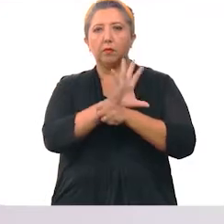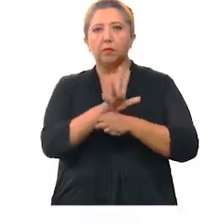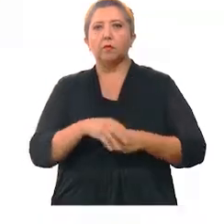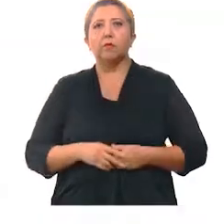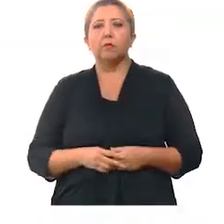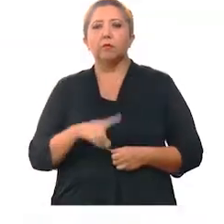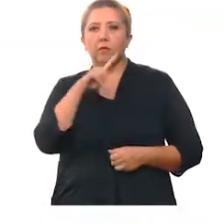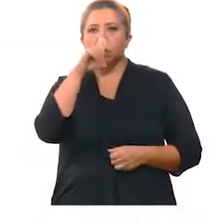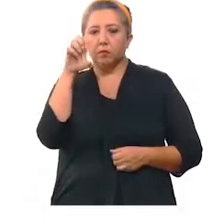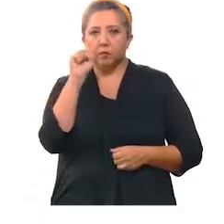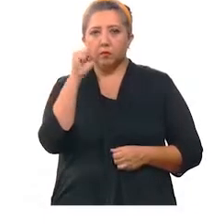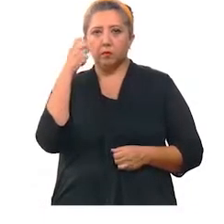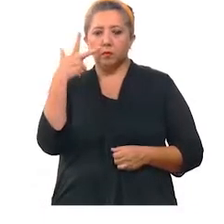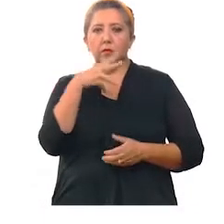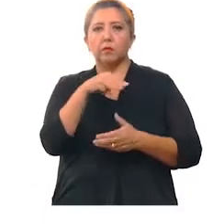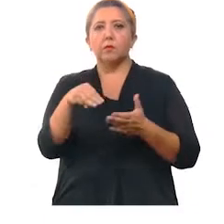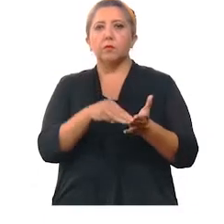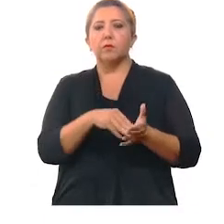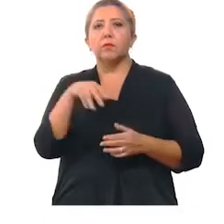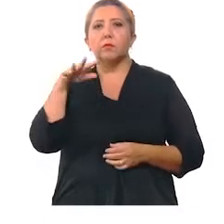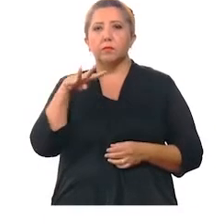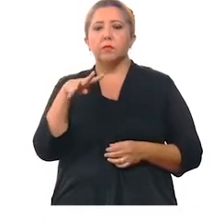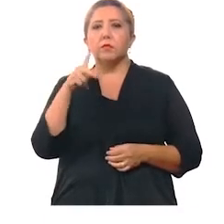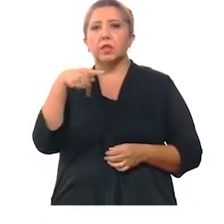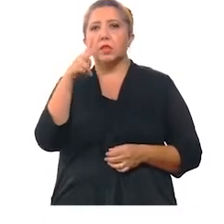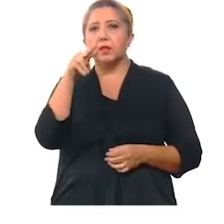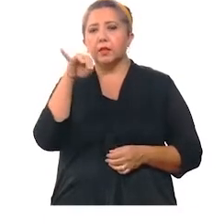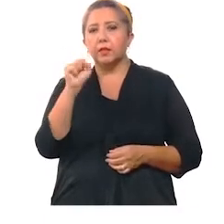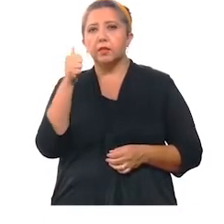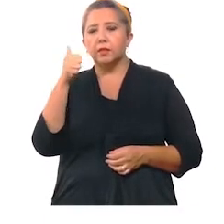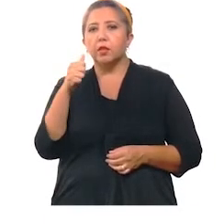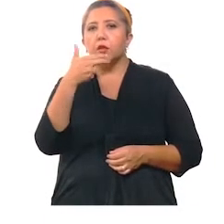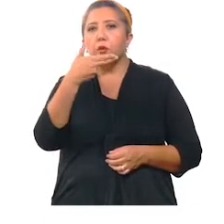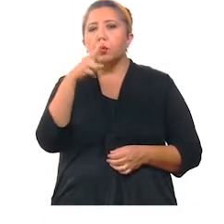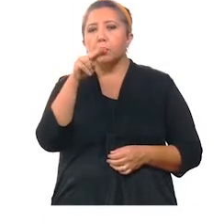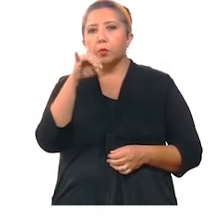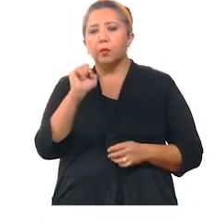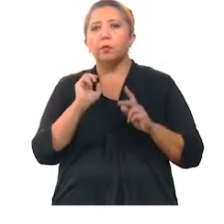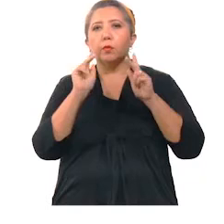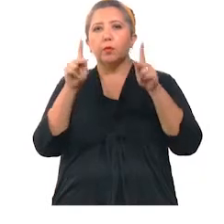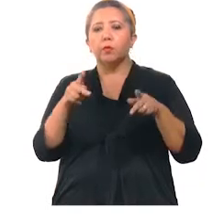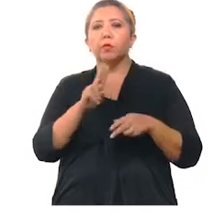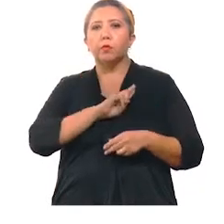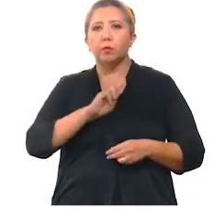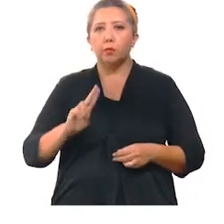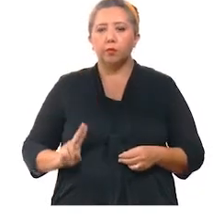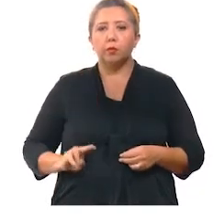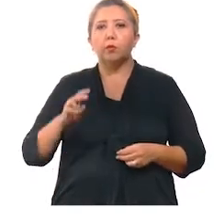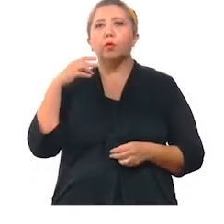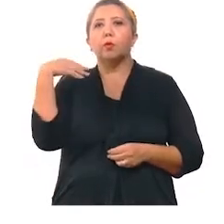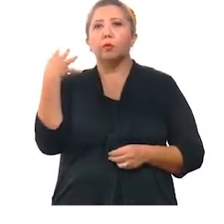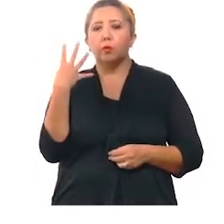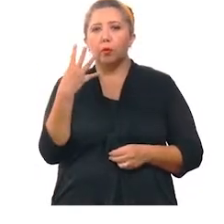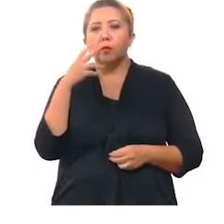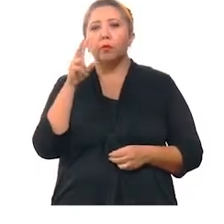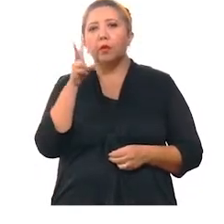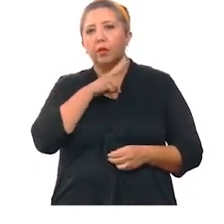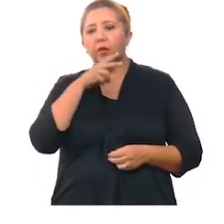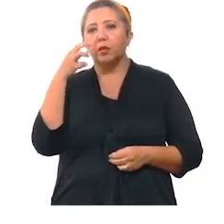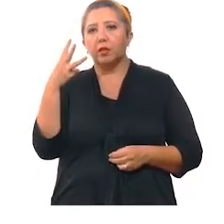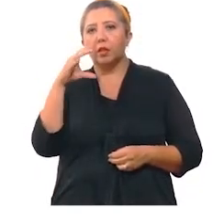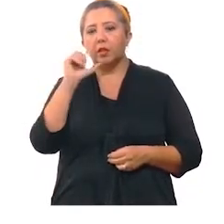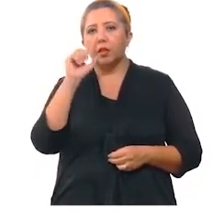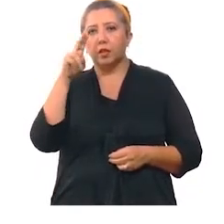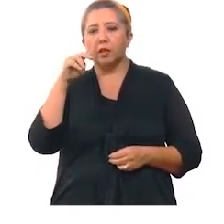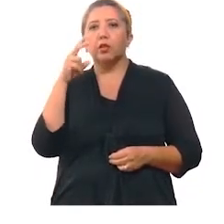coronavirus, 168 en Mérida, 19 en Canacín, 6 en Junucmá, Progreso y Umam, 4 en Valladolid, 3 en